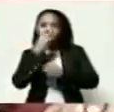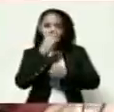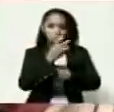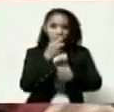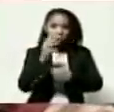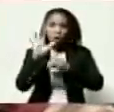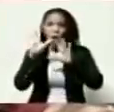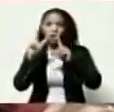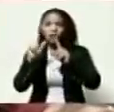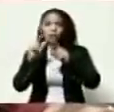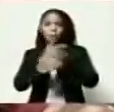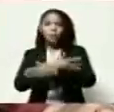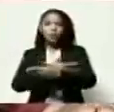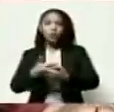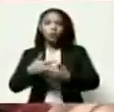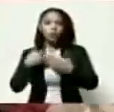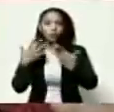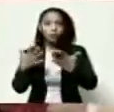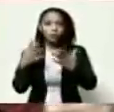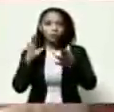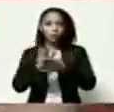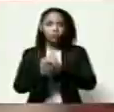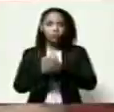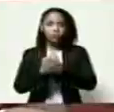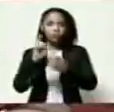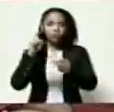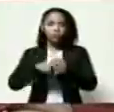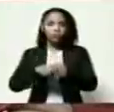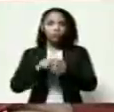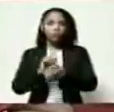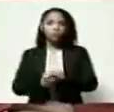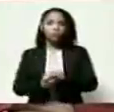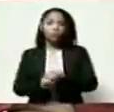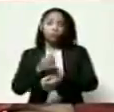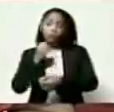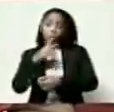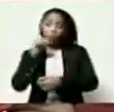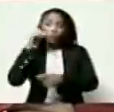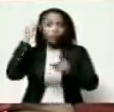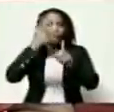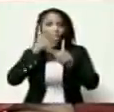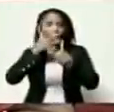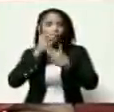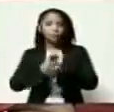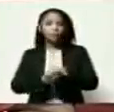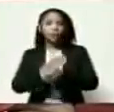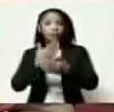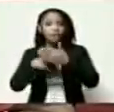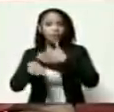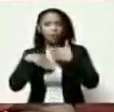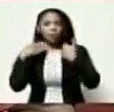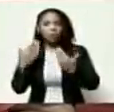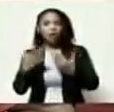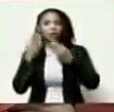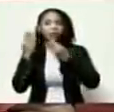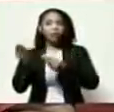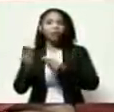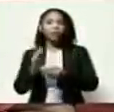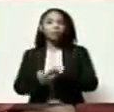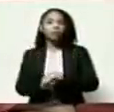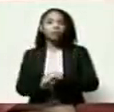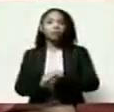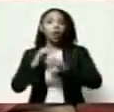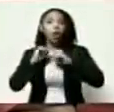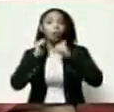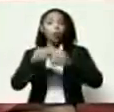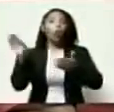11 millones de compatriotas registrados. Bueno, una de las instrucciones que vamos a dar es que arrancamos